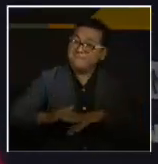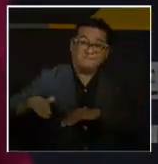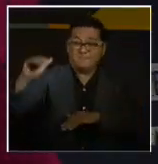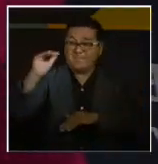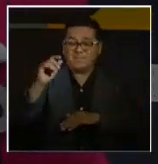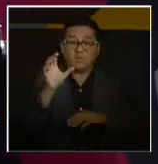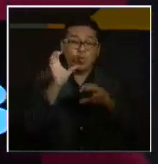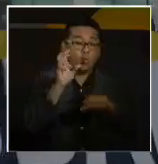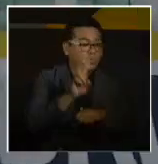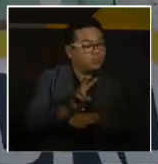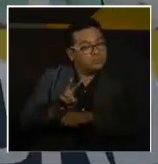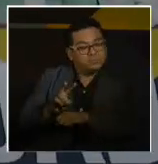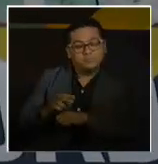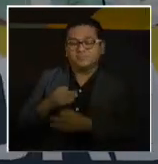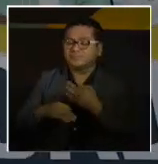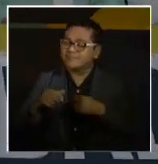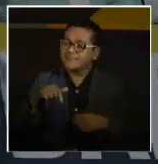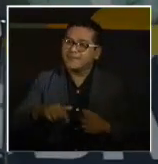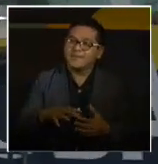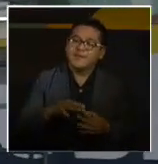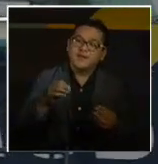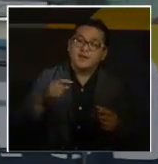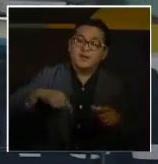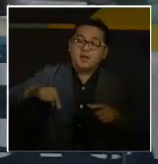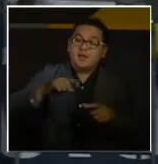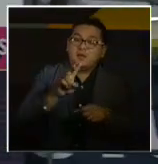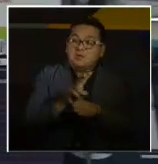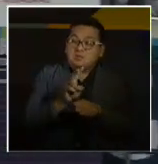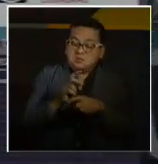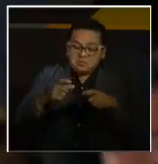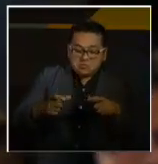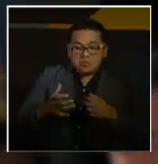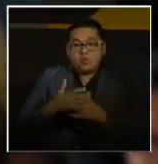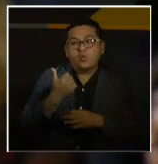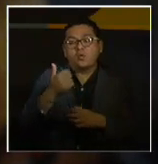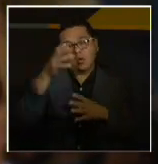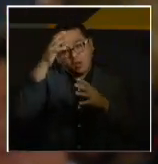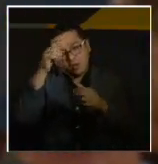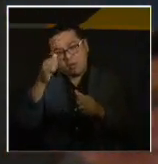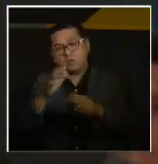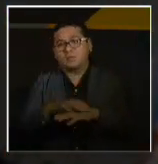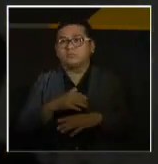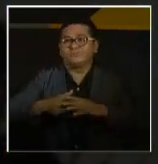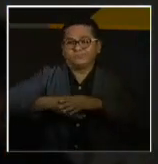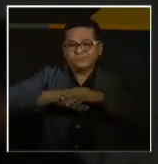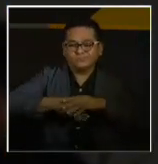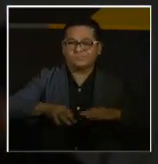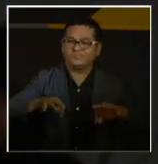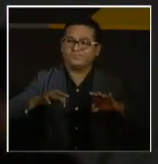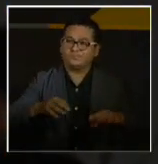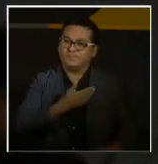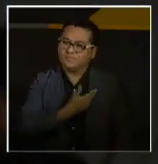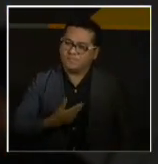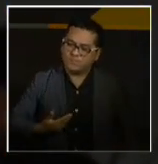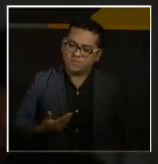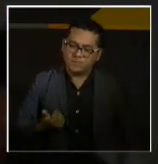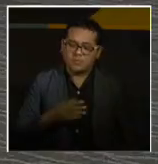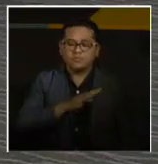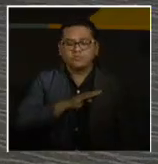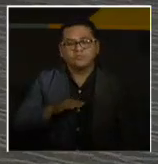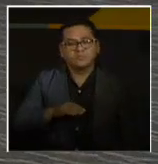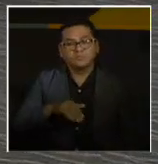de ser posible? Vamos a establecer círculos de seguridad en concordancia y estrecho trabajo con los presidentes